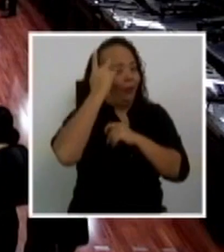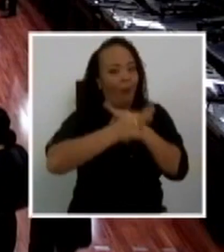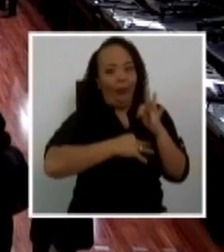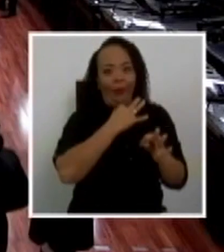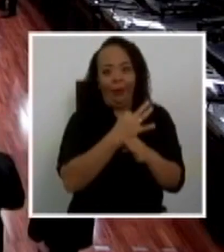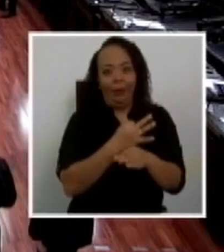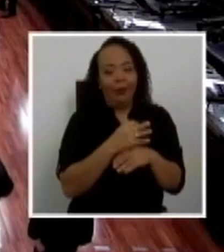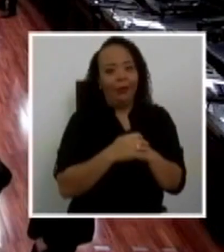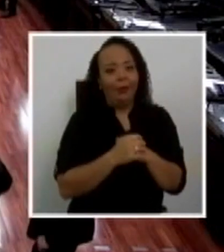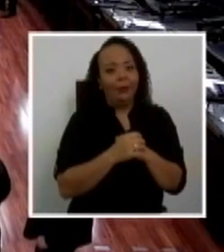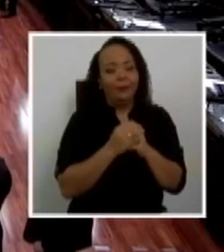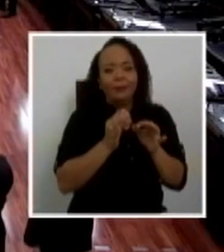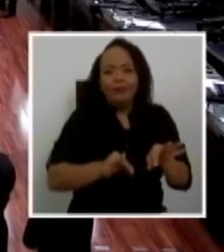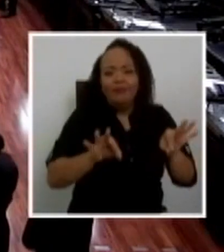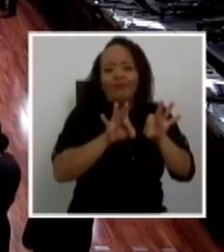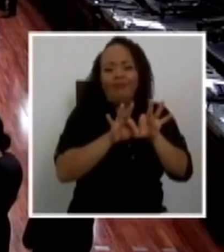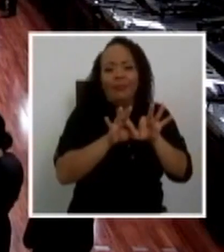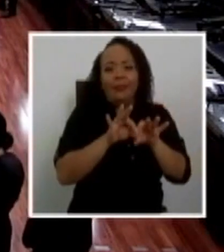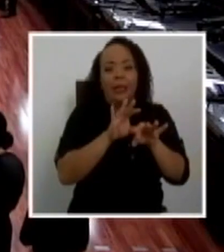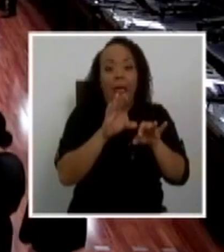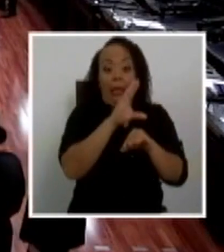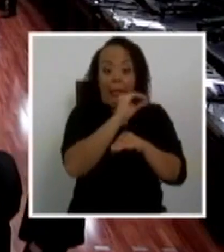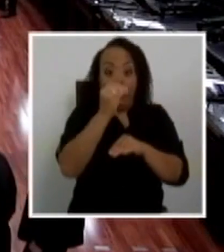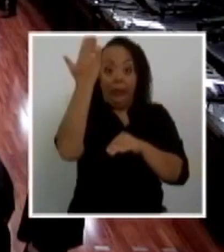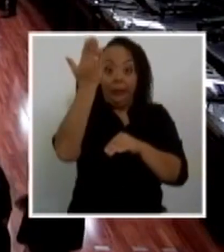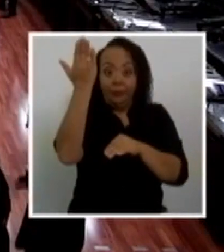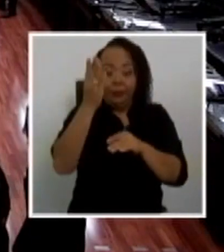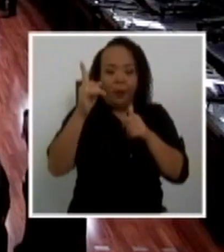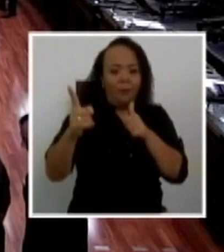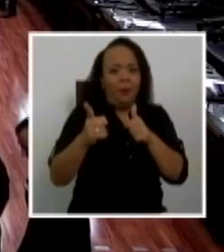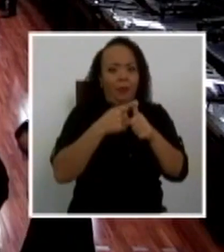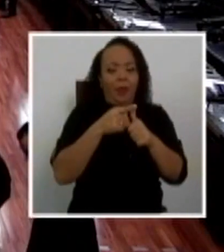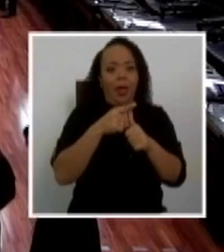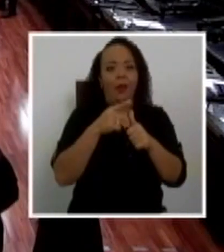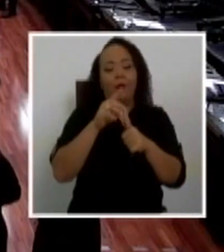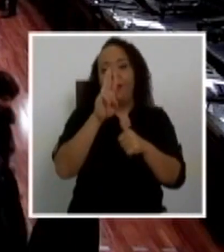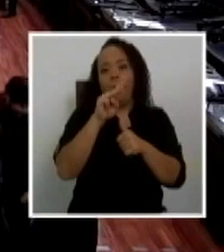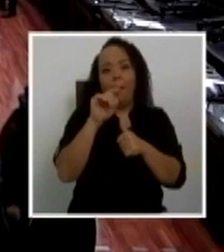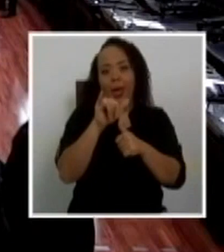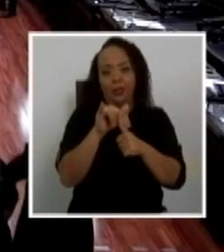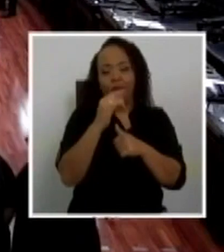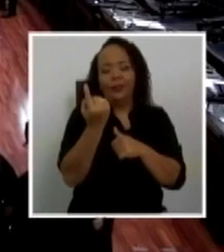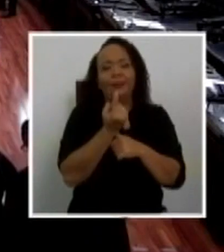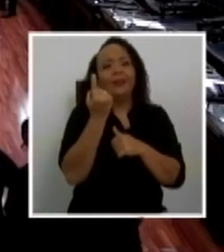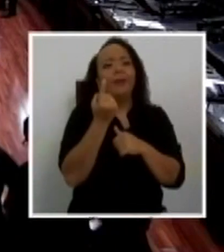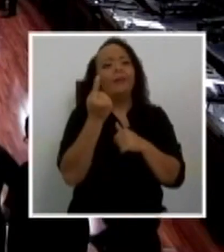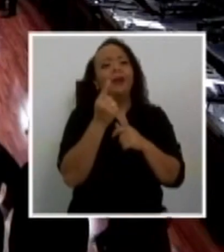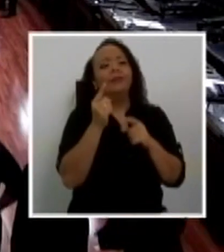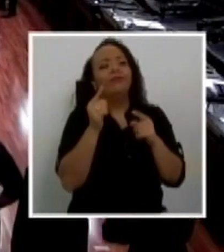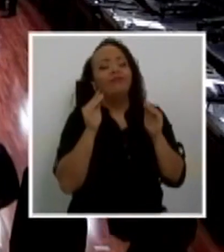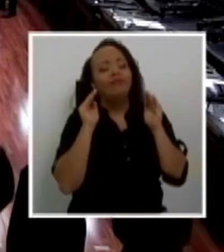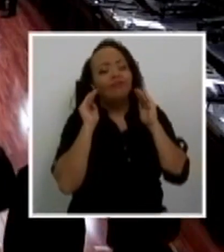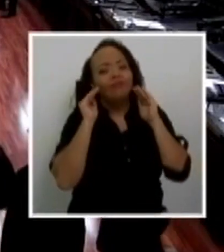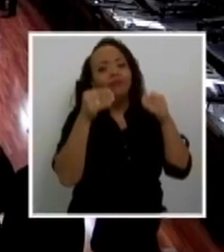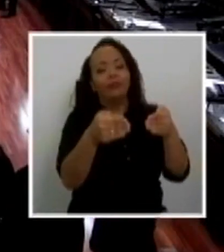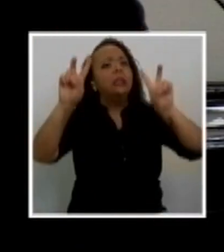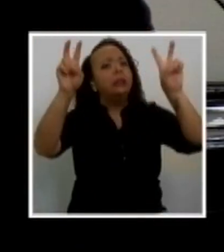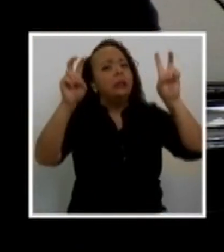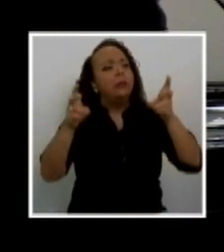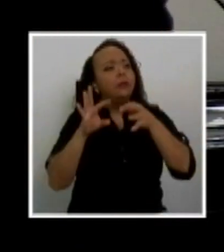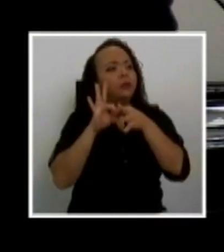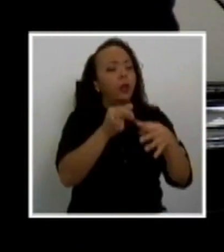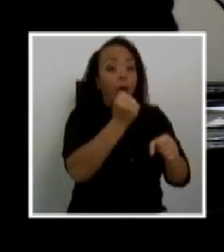personas saben que el próximo viernes se dará la elección del tercer directorio legislativo del periodo, hoy presidido por el liberacionista Carlos